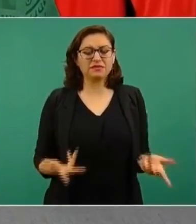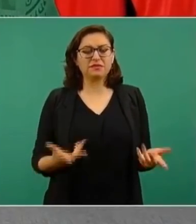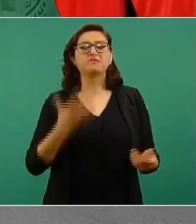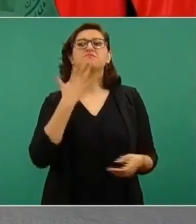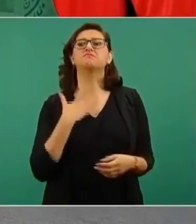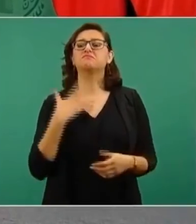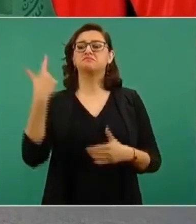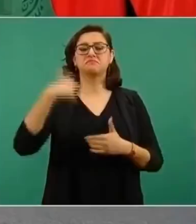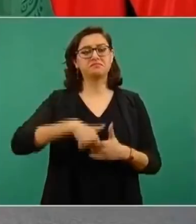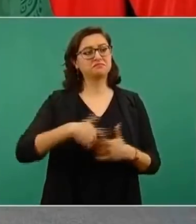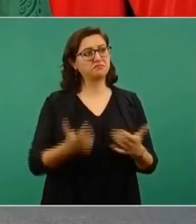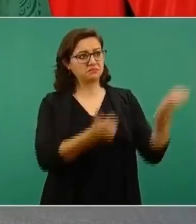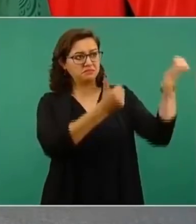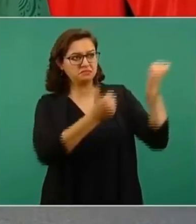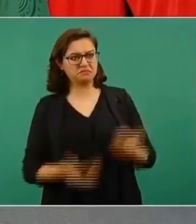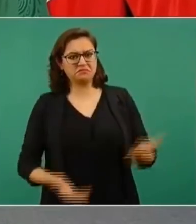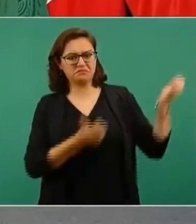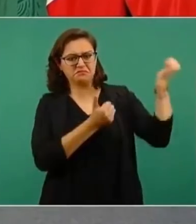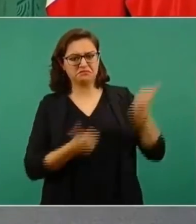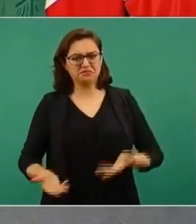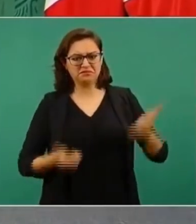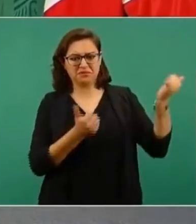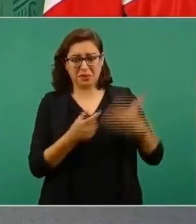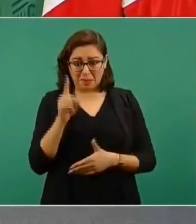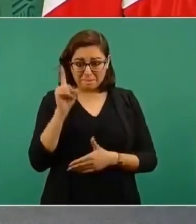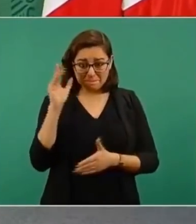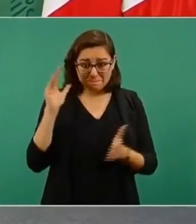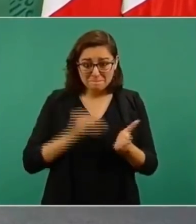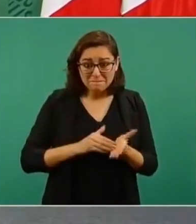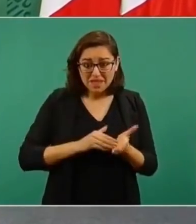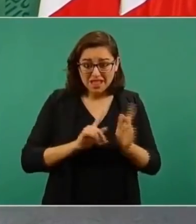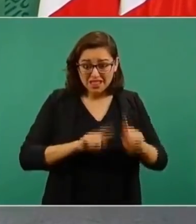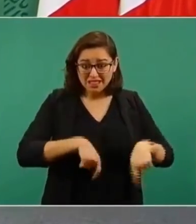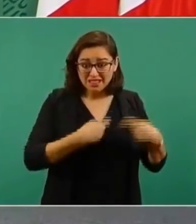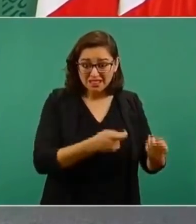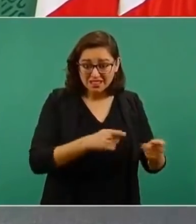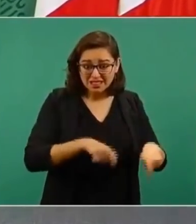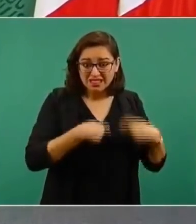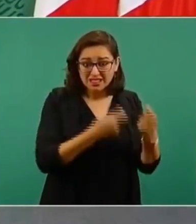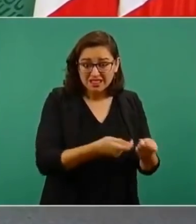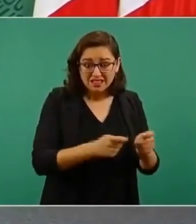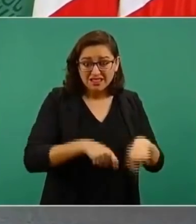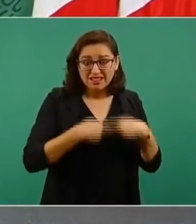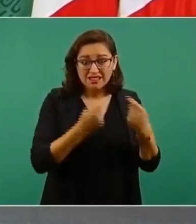importación de gasolinas? Pues para la especulación.